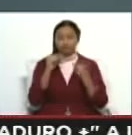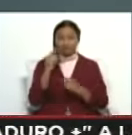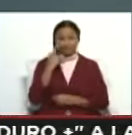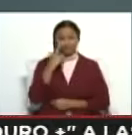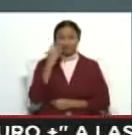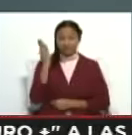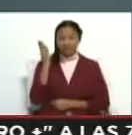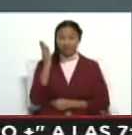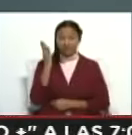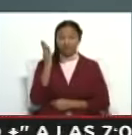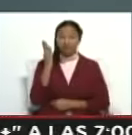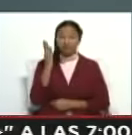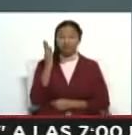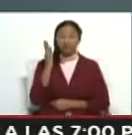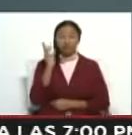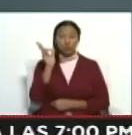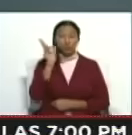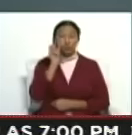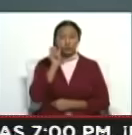ahí estamos oyendo.